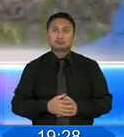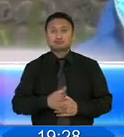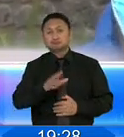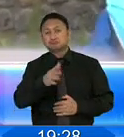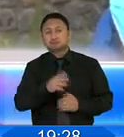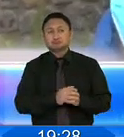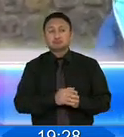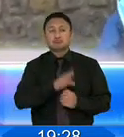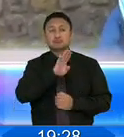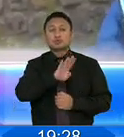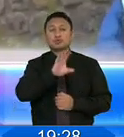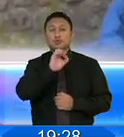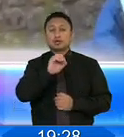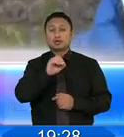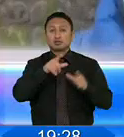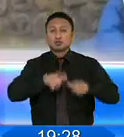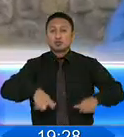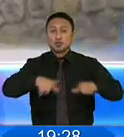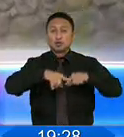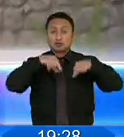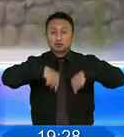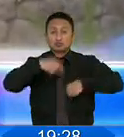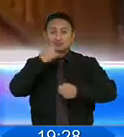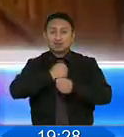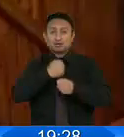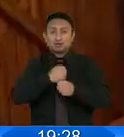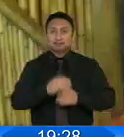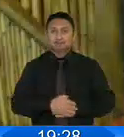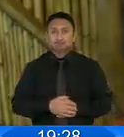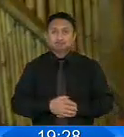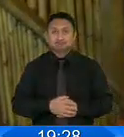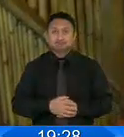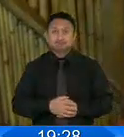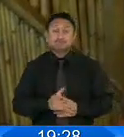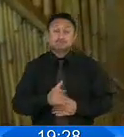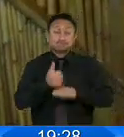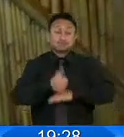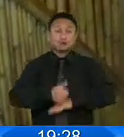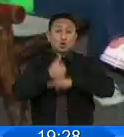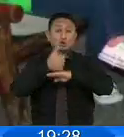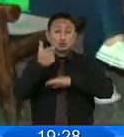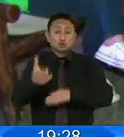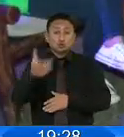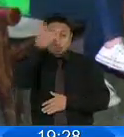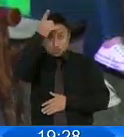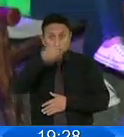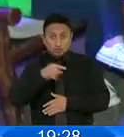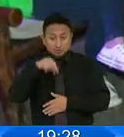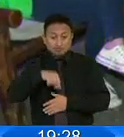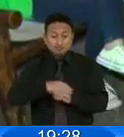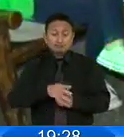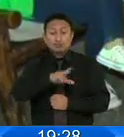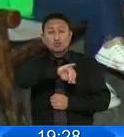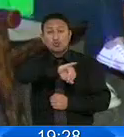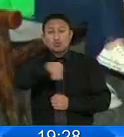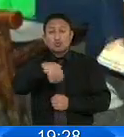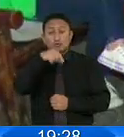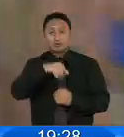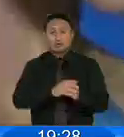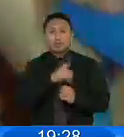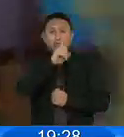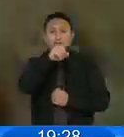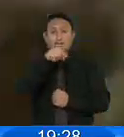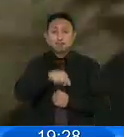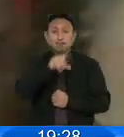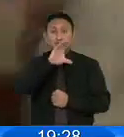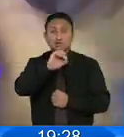unos 40 establecimientos que funcionan en este sector. Decisiones que toman las autoridades locales, pues hasta este jueves Baños registra 1.101